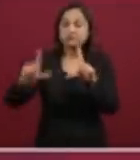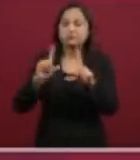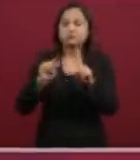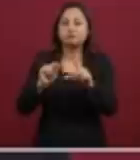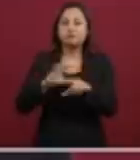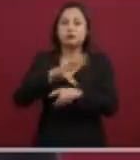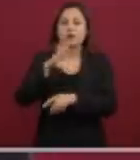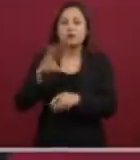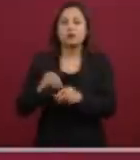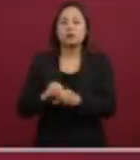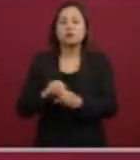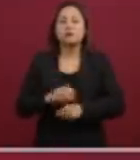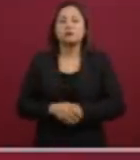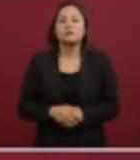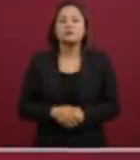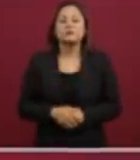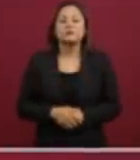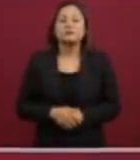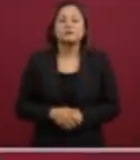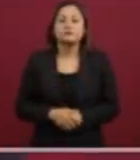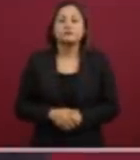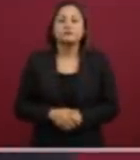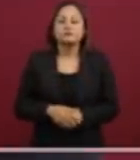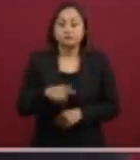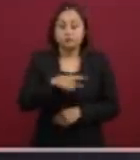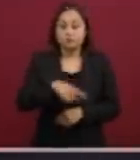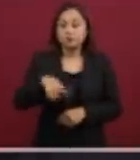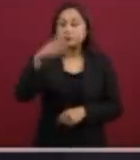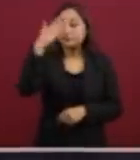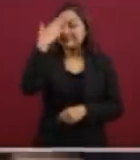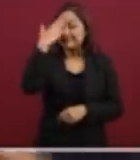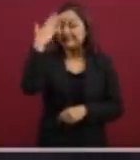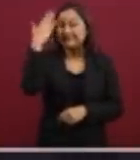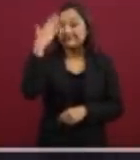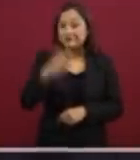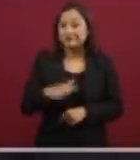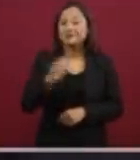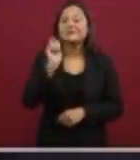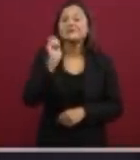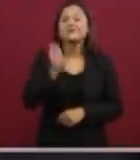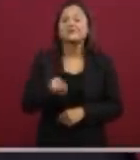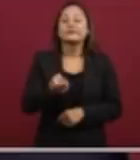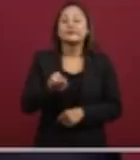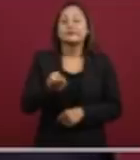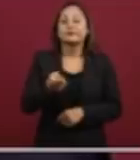Que se sepa también que 300.000